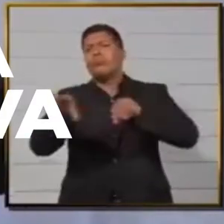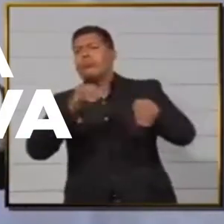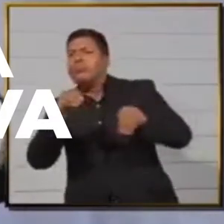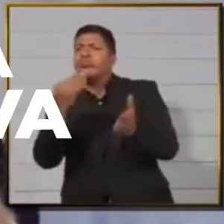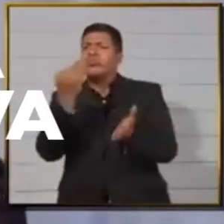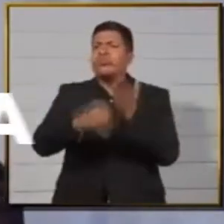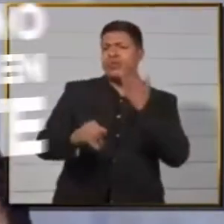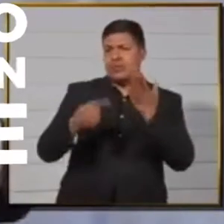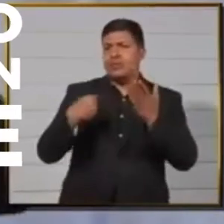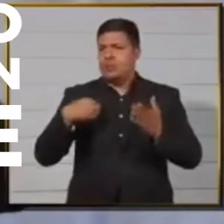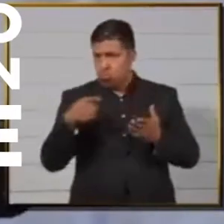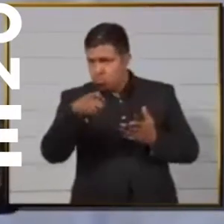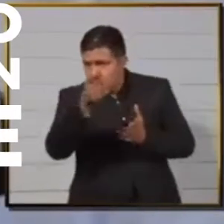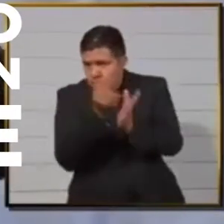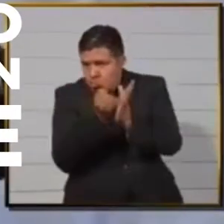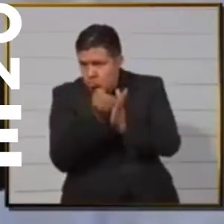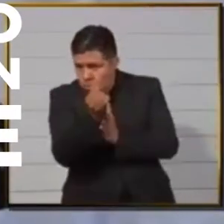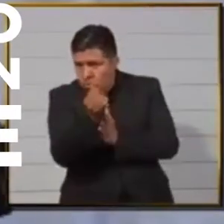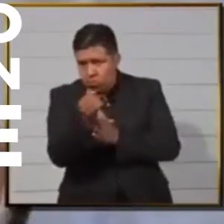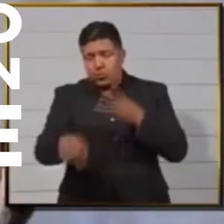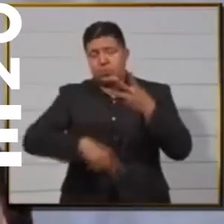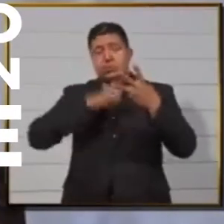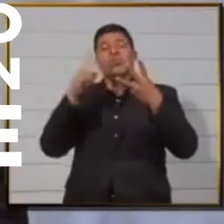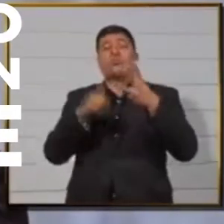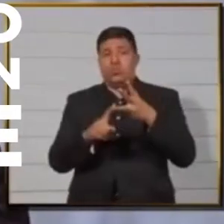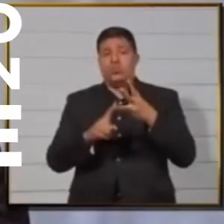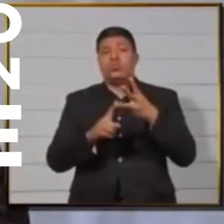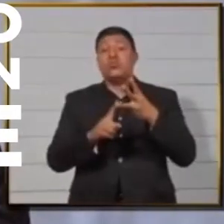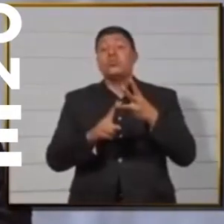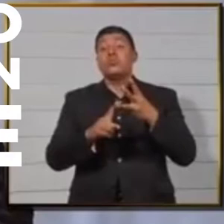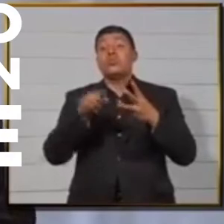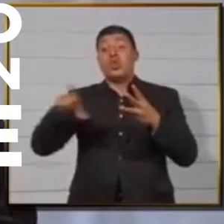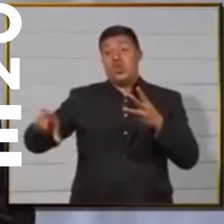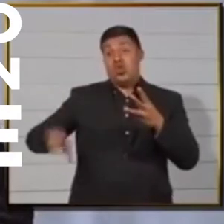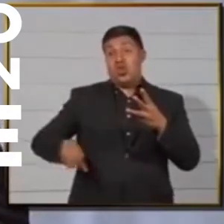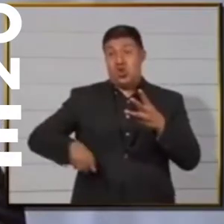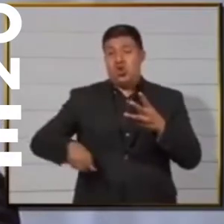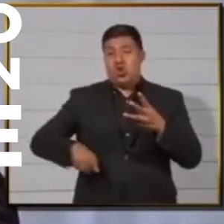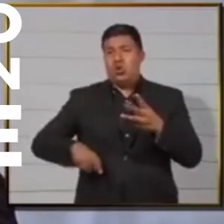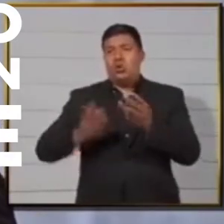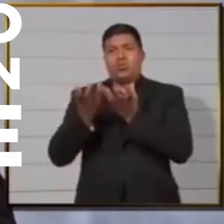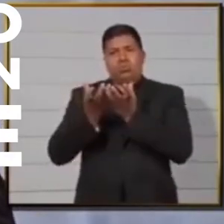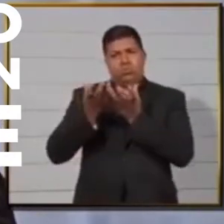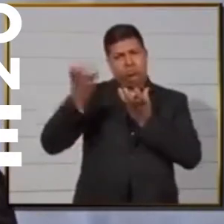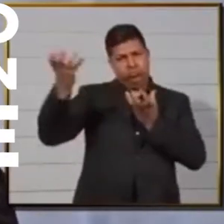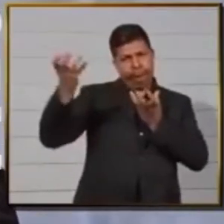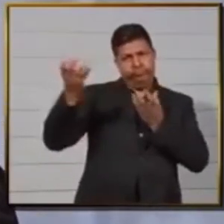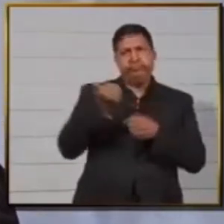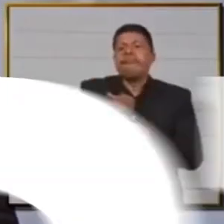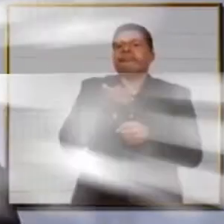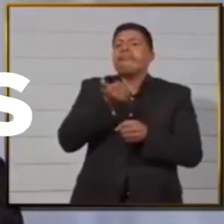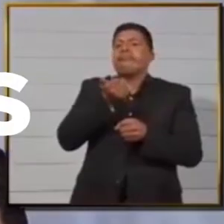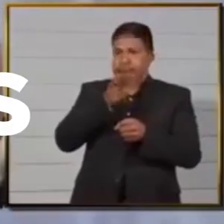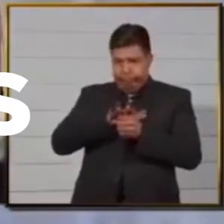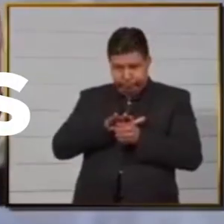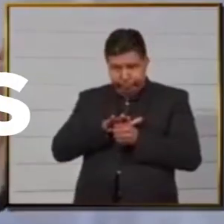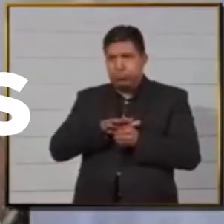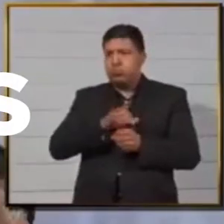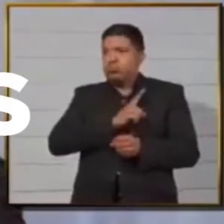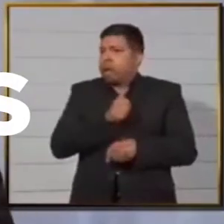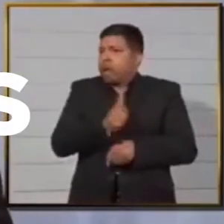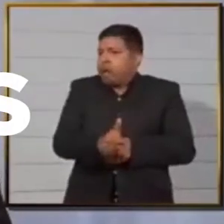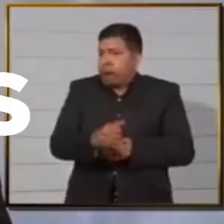número 3 un gobierno desconcentrado administrativamente pero concentrado en servirte un gobierno de puertas